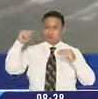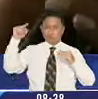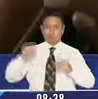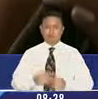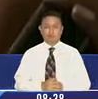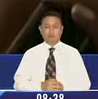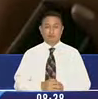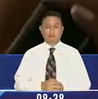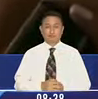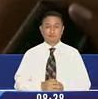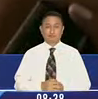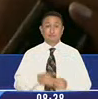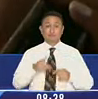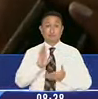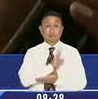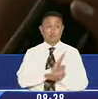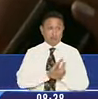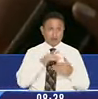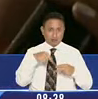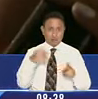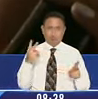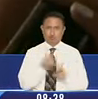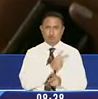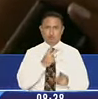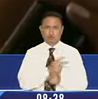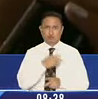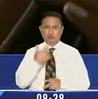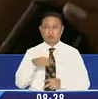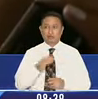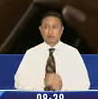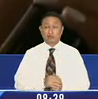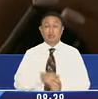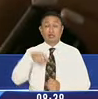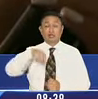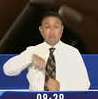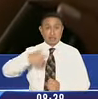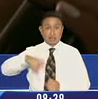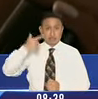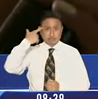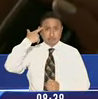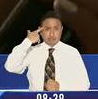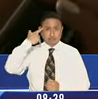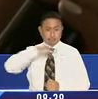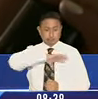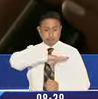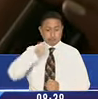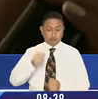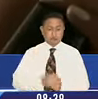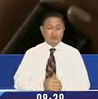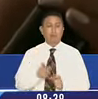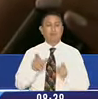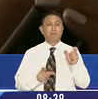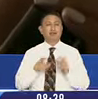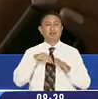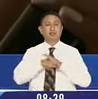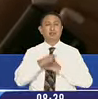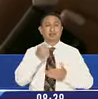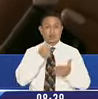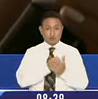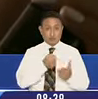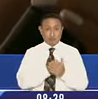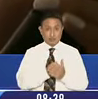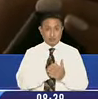día. Ya se ha puesto el barrio muy peligroso, ya somos víctimas de asaltos. Los clientes que ingresan a